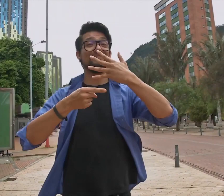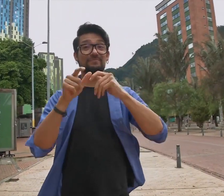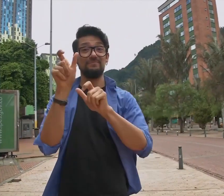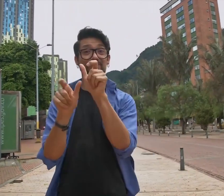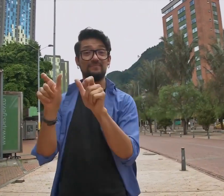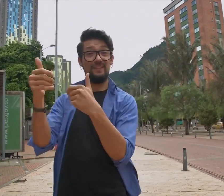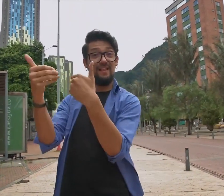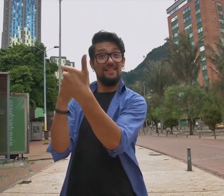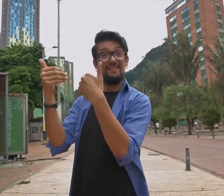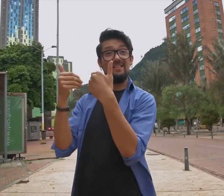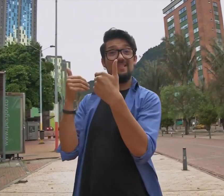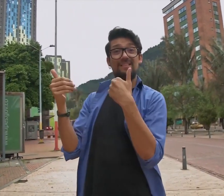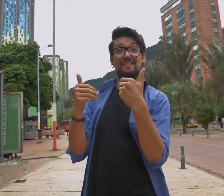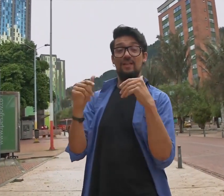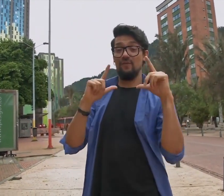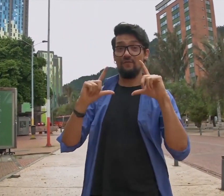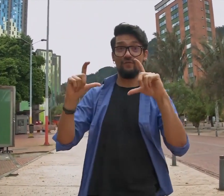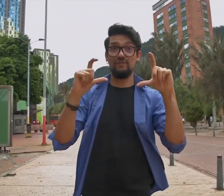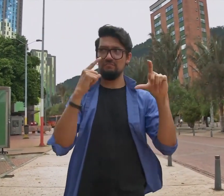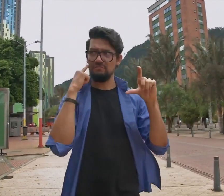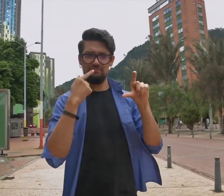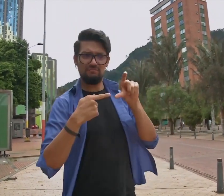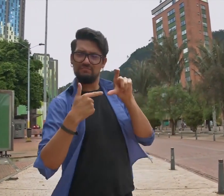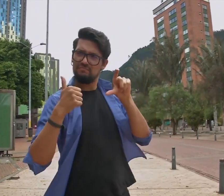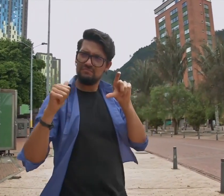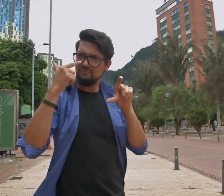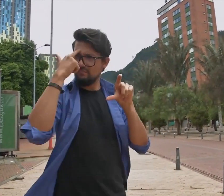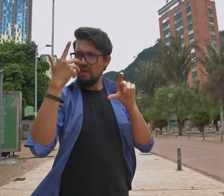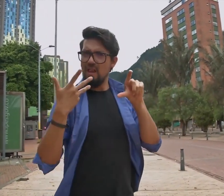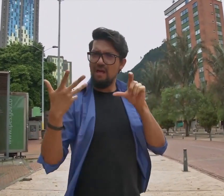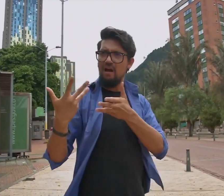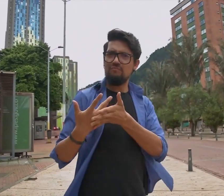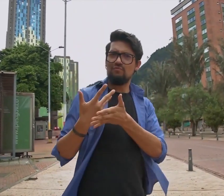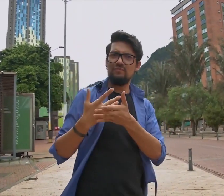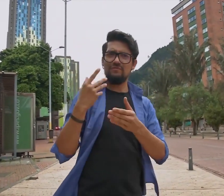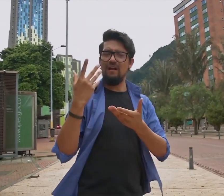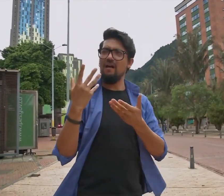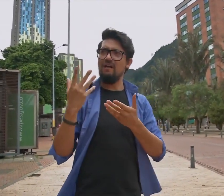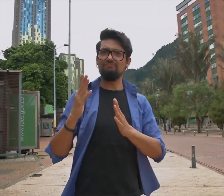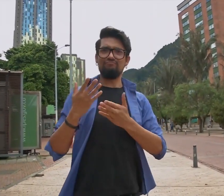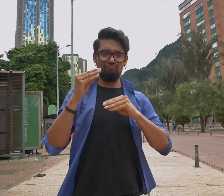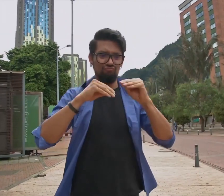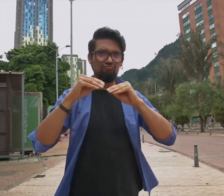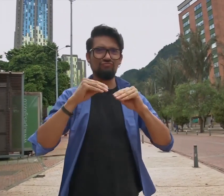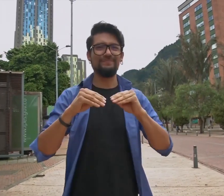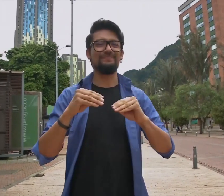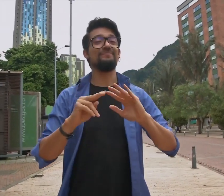6. Preguntar mucho a la hora de tomar una foto para un cliente.